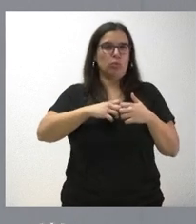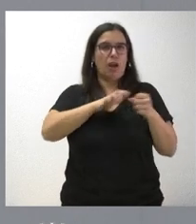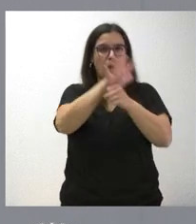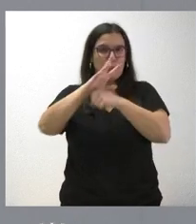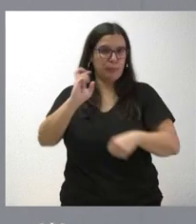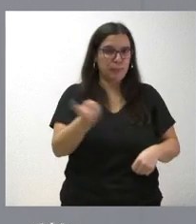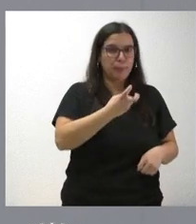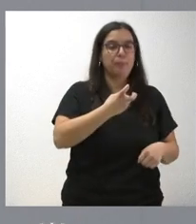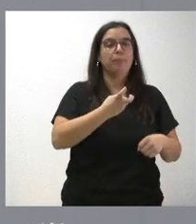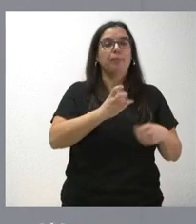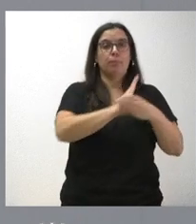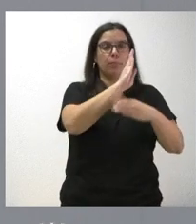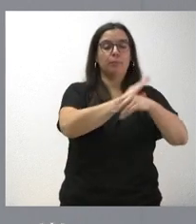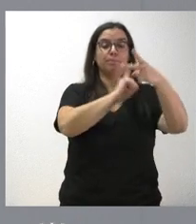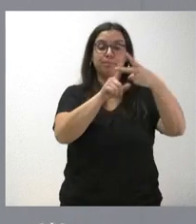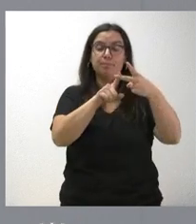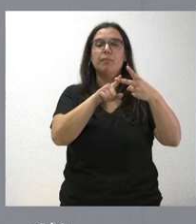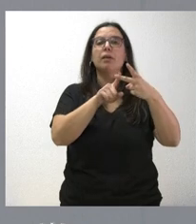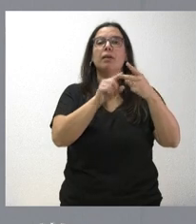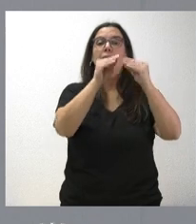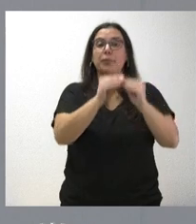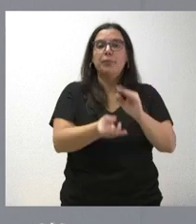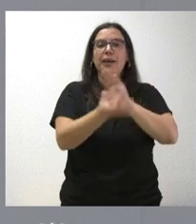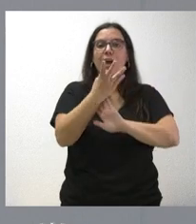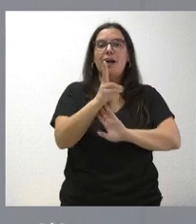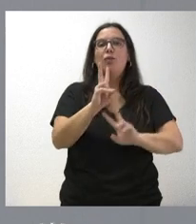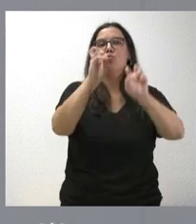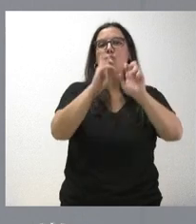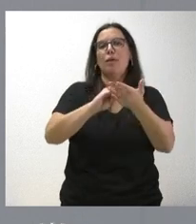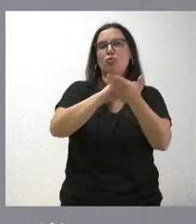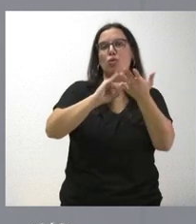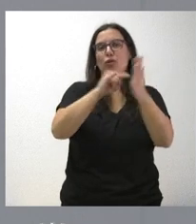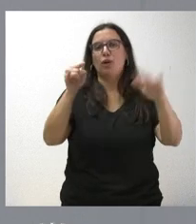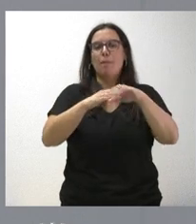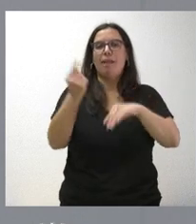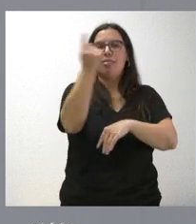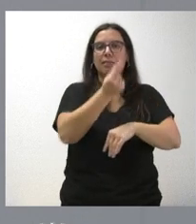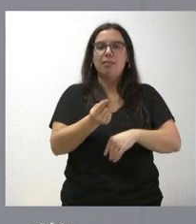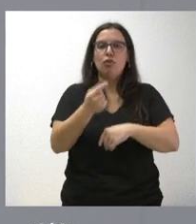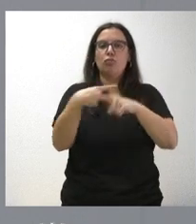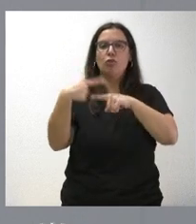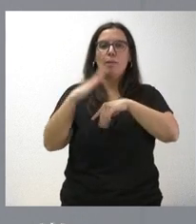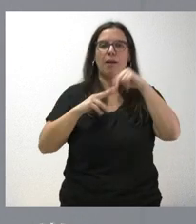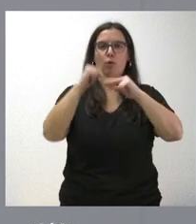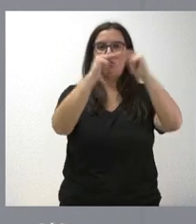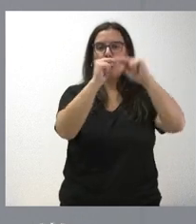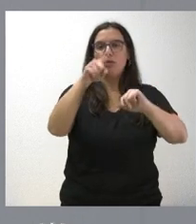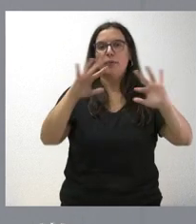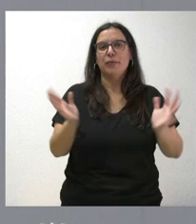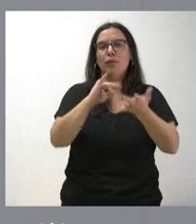ámbitos y el segundo es el desarrollo de nuevas soluciones tecnológicas de diseño de elementos constructivos así como el impulso de nuevas